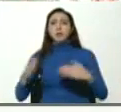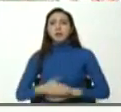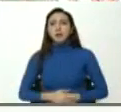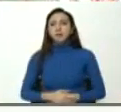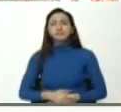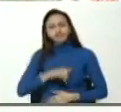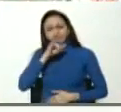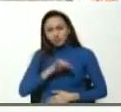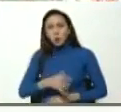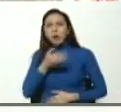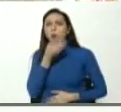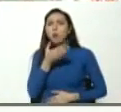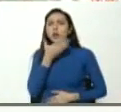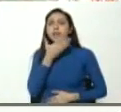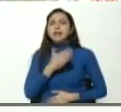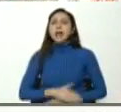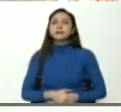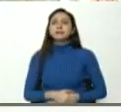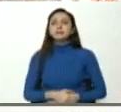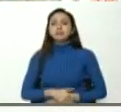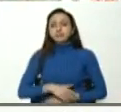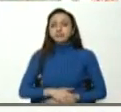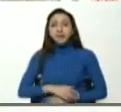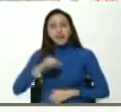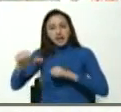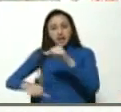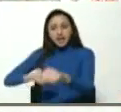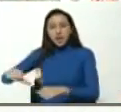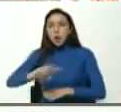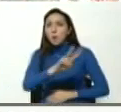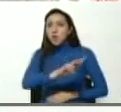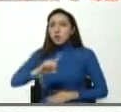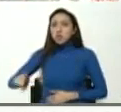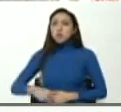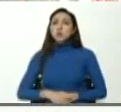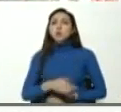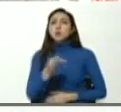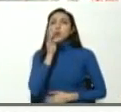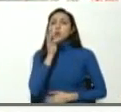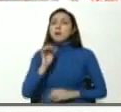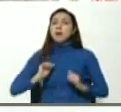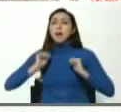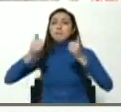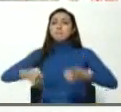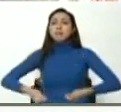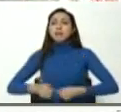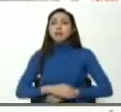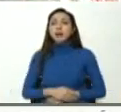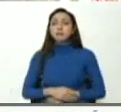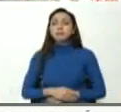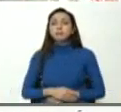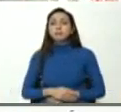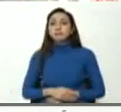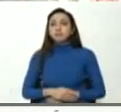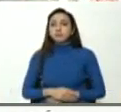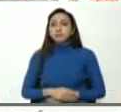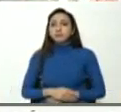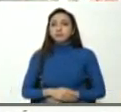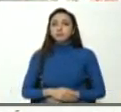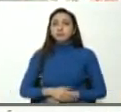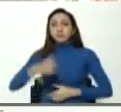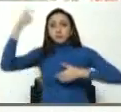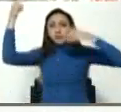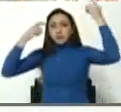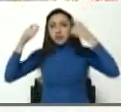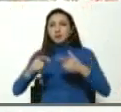historia hermosa de este siglo 21 que todavía apenas empieza hugo rafael